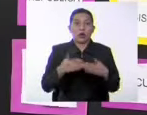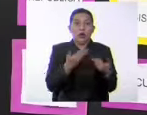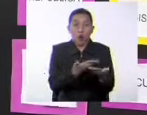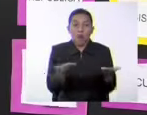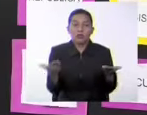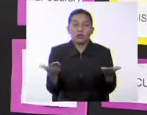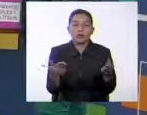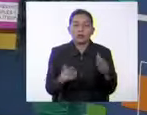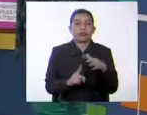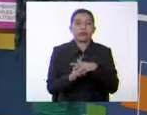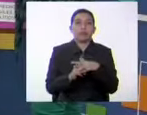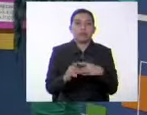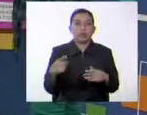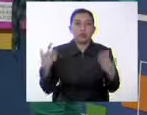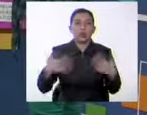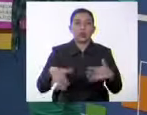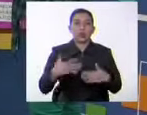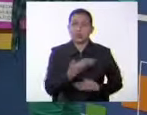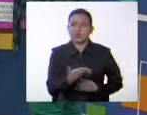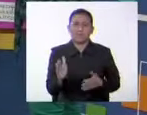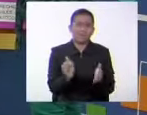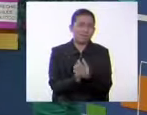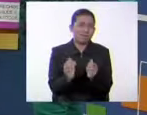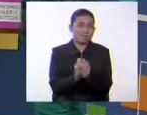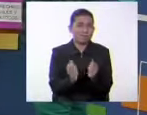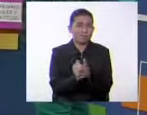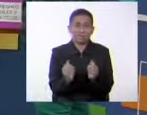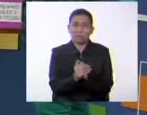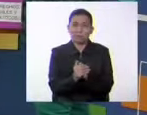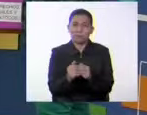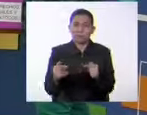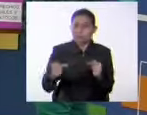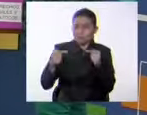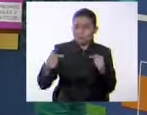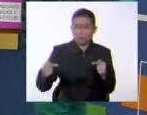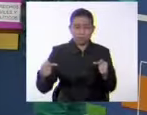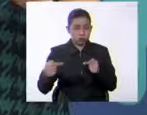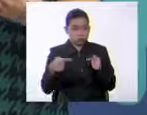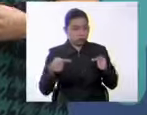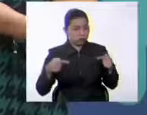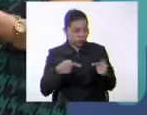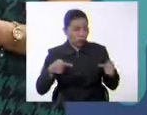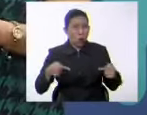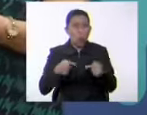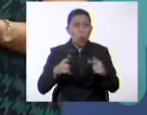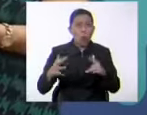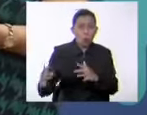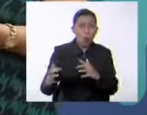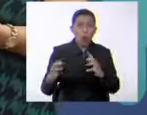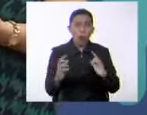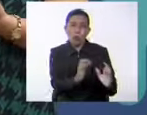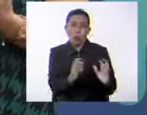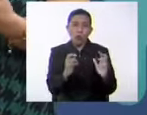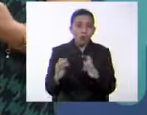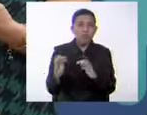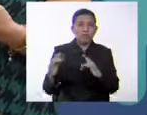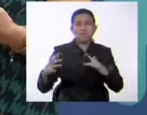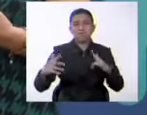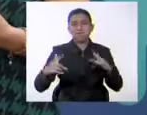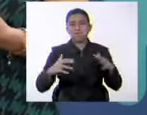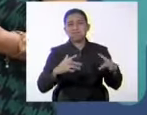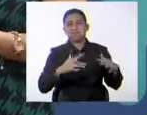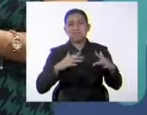Kirian. Demasiados conflictos, demasiados enfrentamientos, digamos que es una guerra por la construcción de